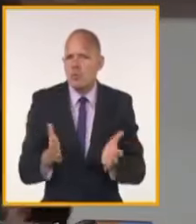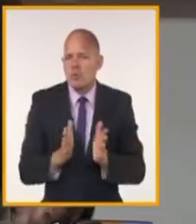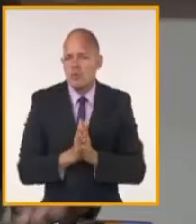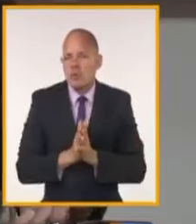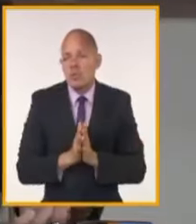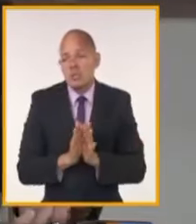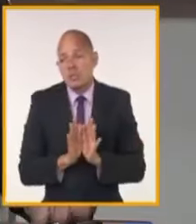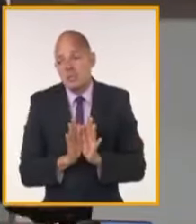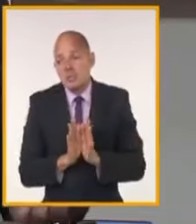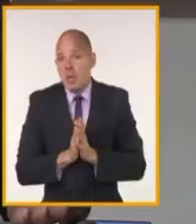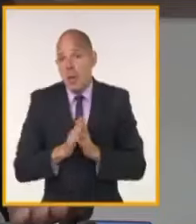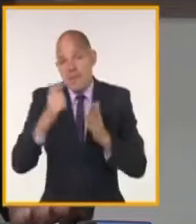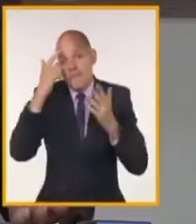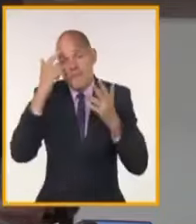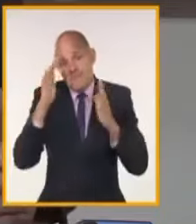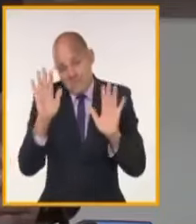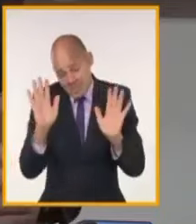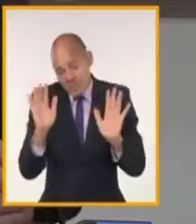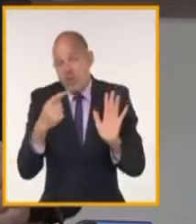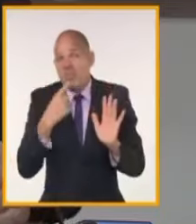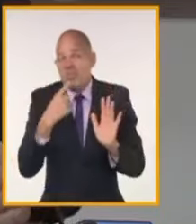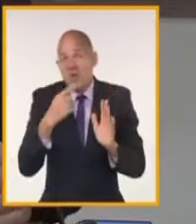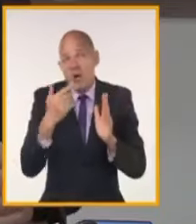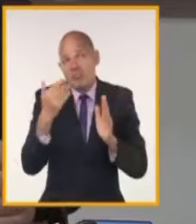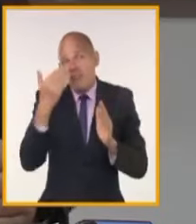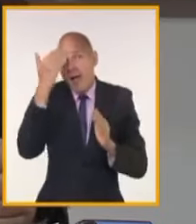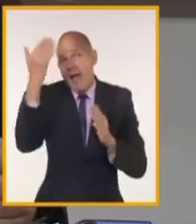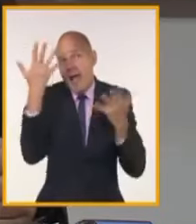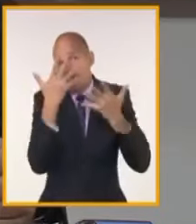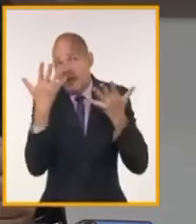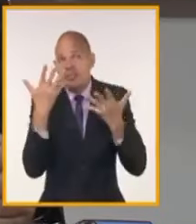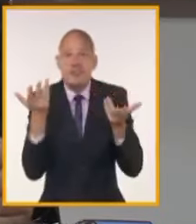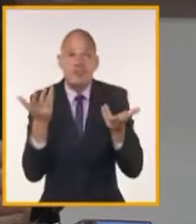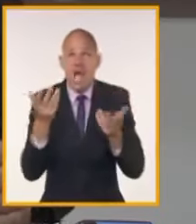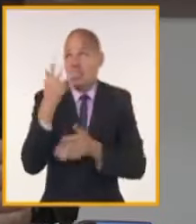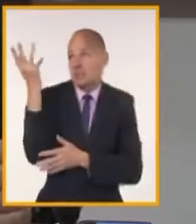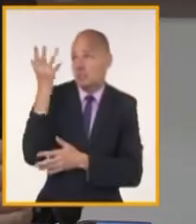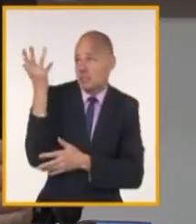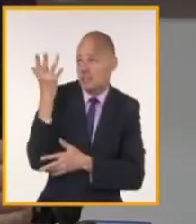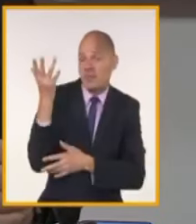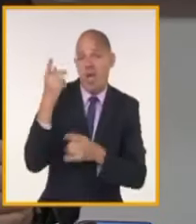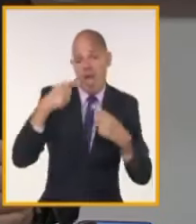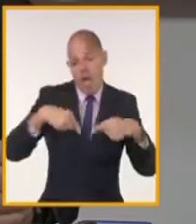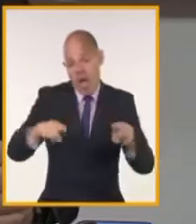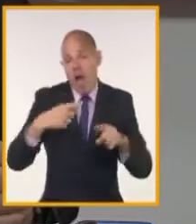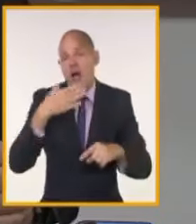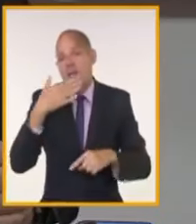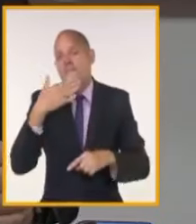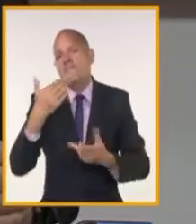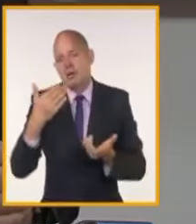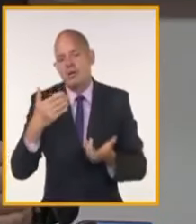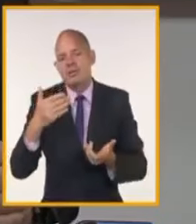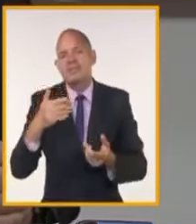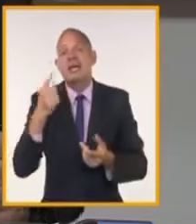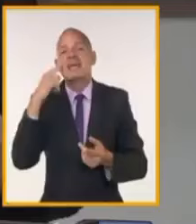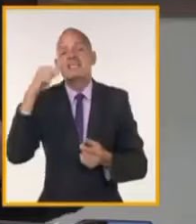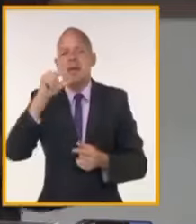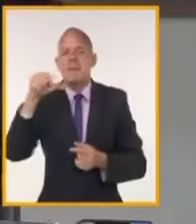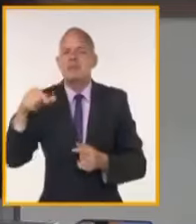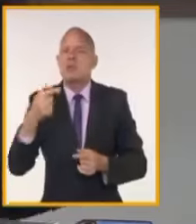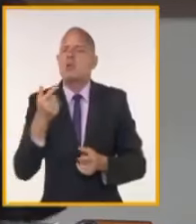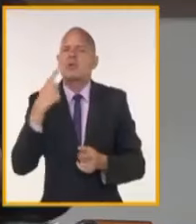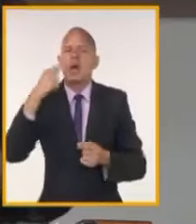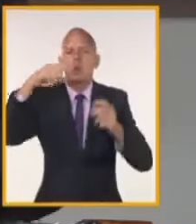gracias a la naturaleza hay que decirlo así gracias a la naturaleza ahora empieza una disminución de de los consumos de la electricidad